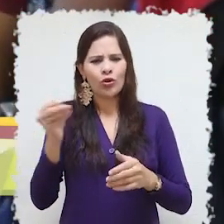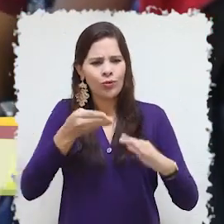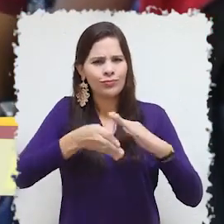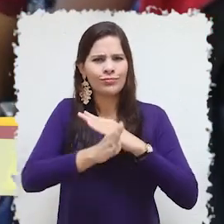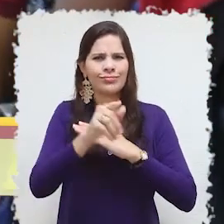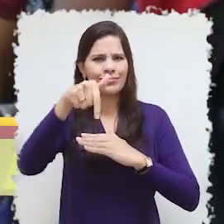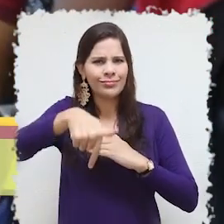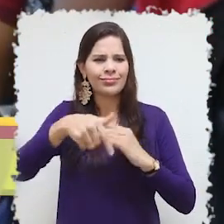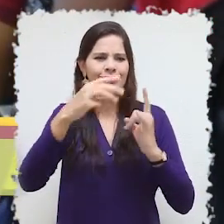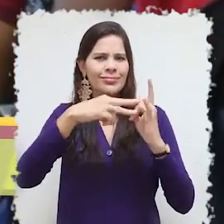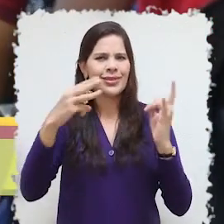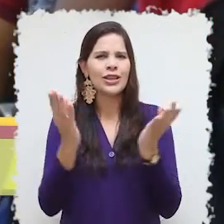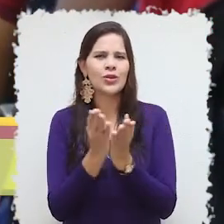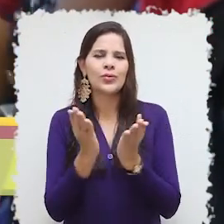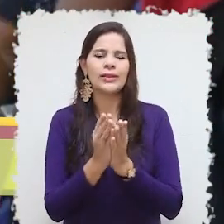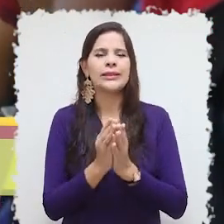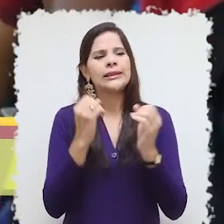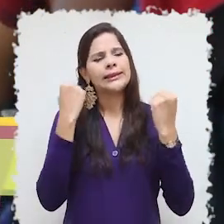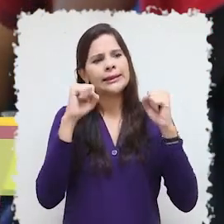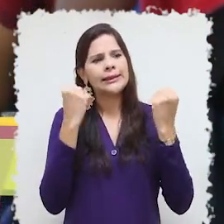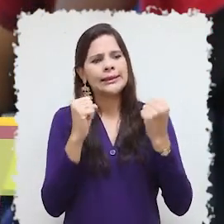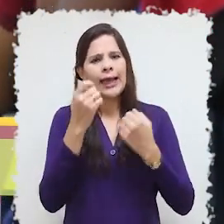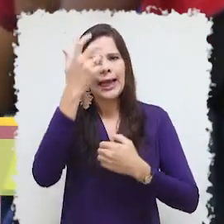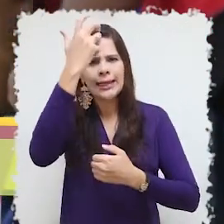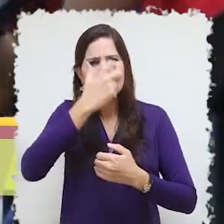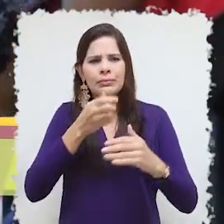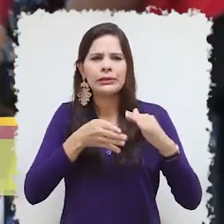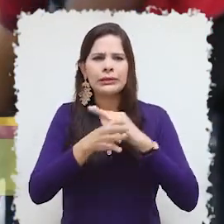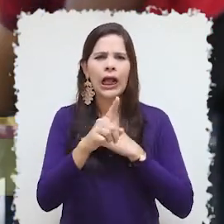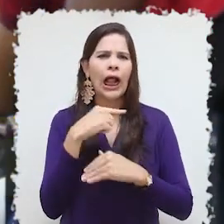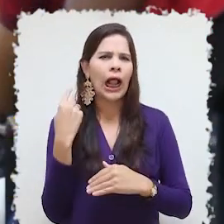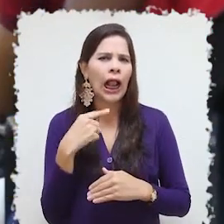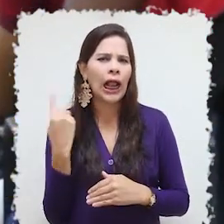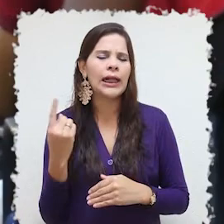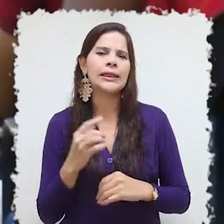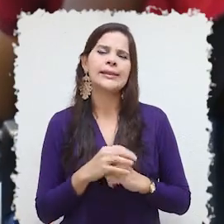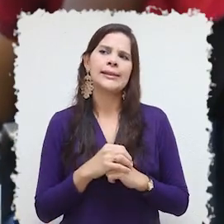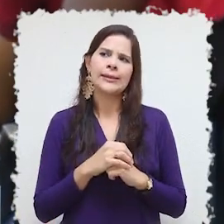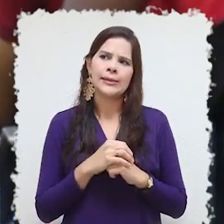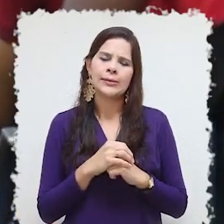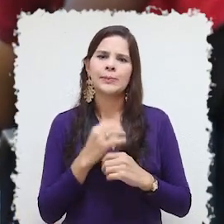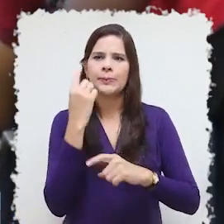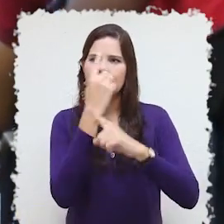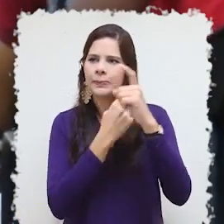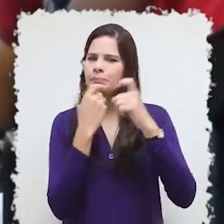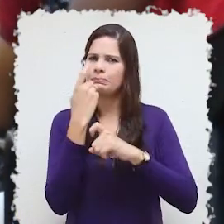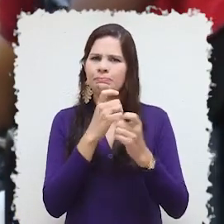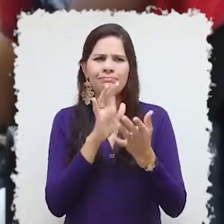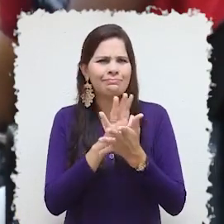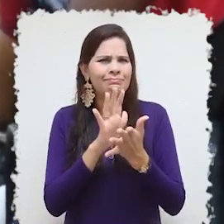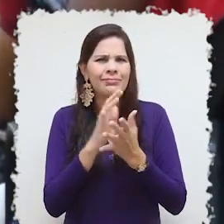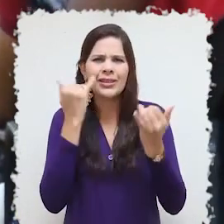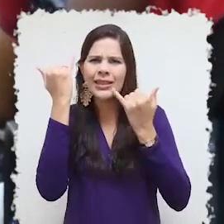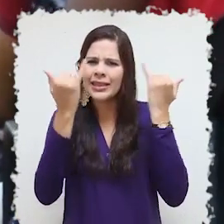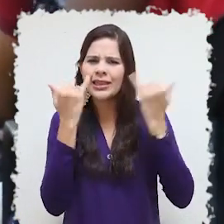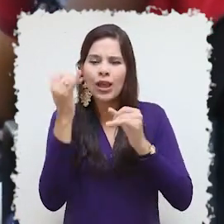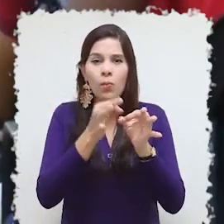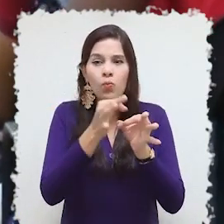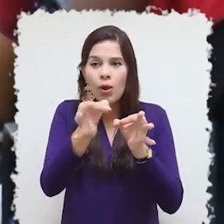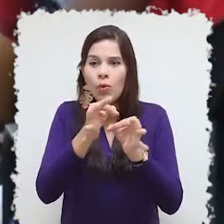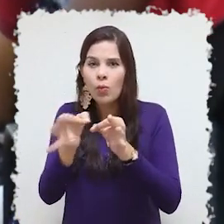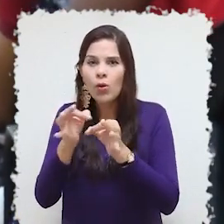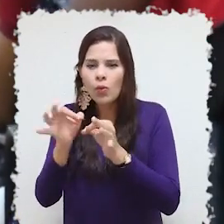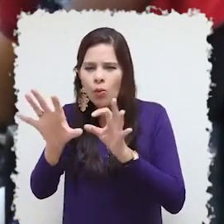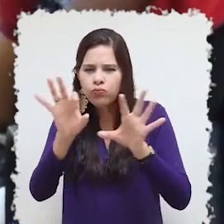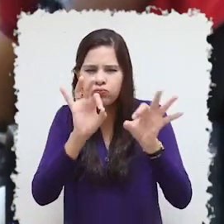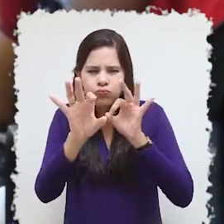pues decidimos, bueno, si el problema es el examen de admisión, pues no le hagamos examen de admisión, traigamos lo mejor de cada municipio,